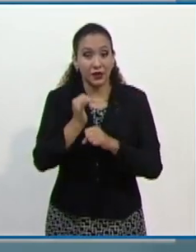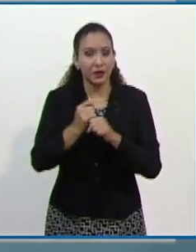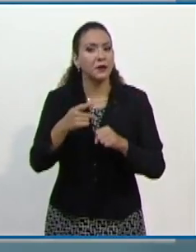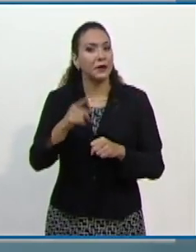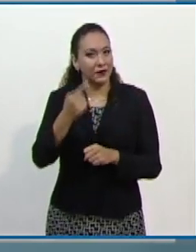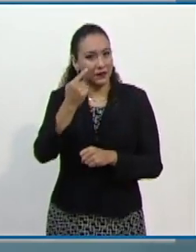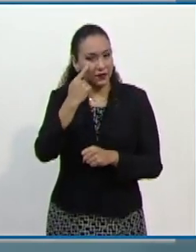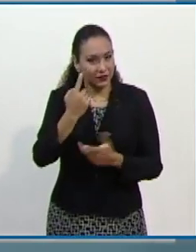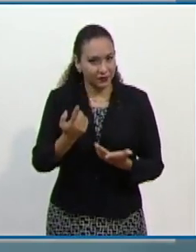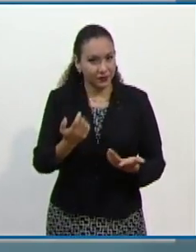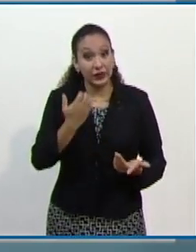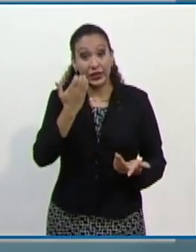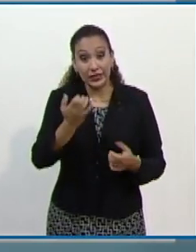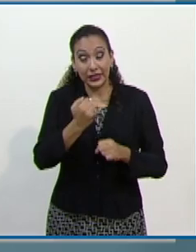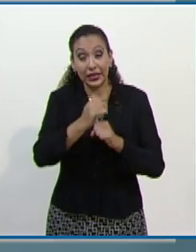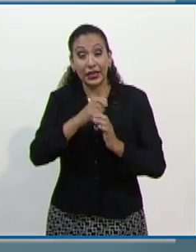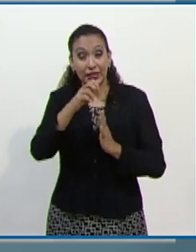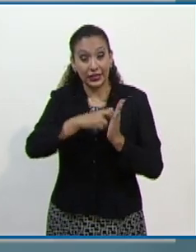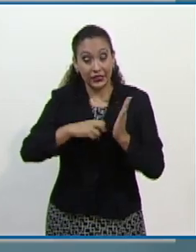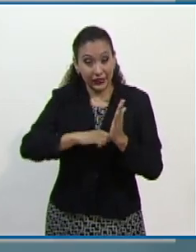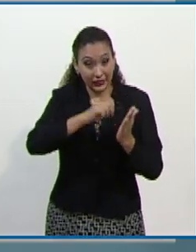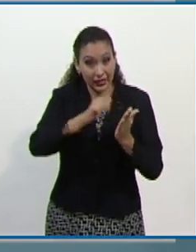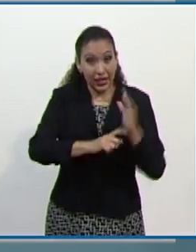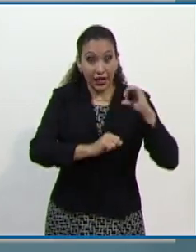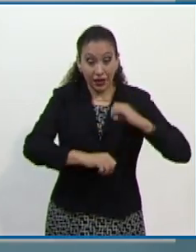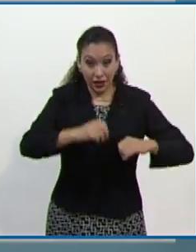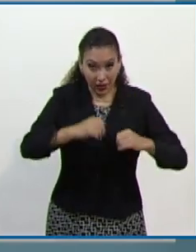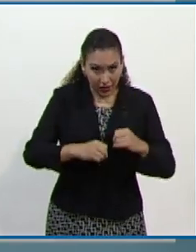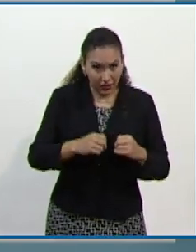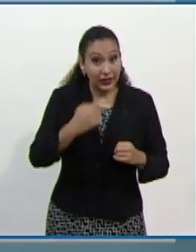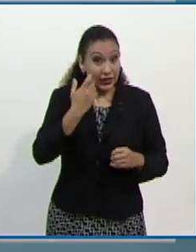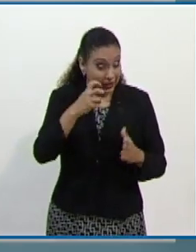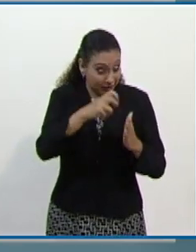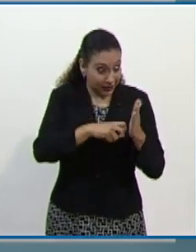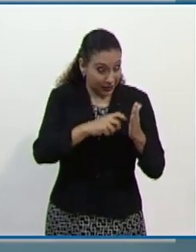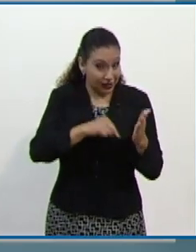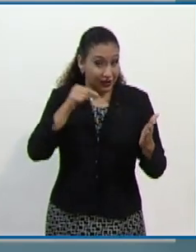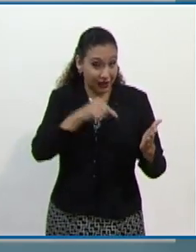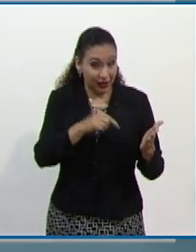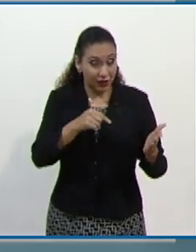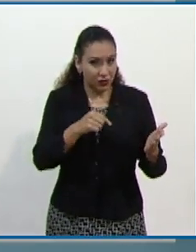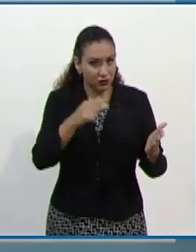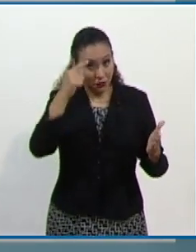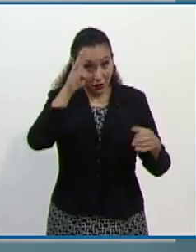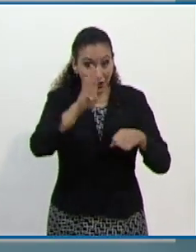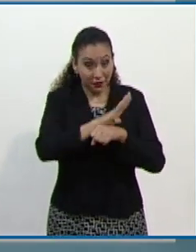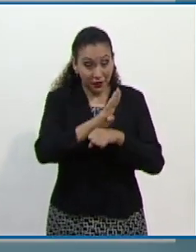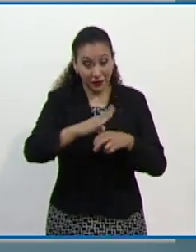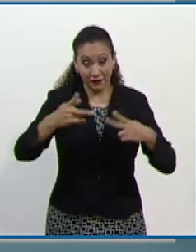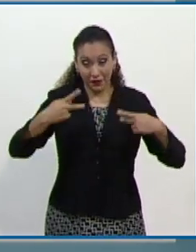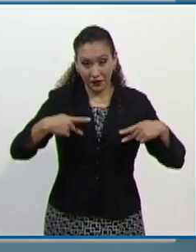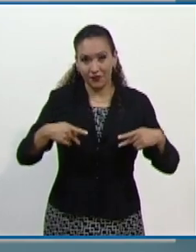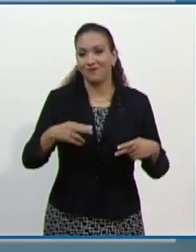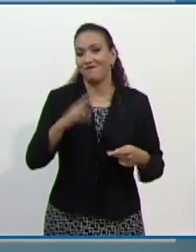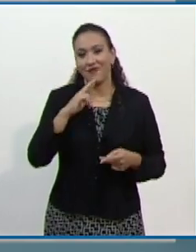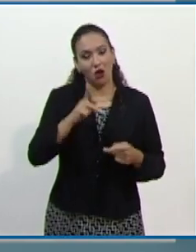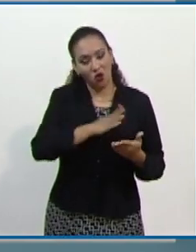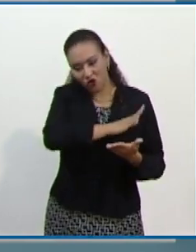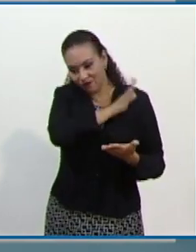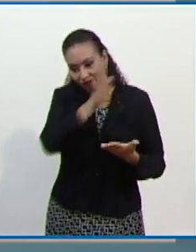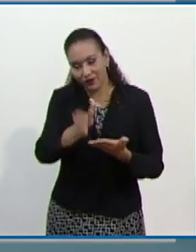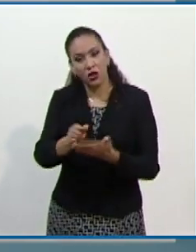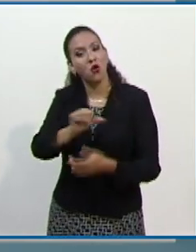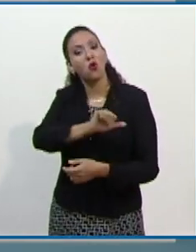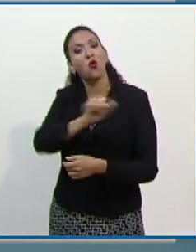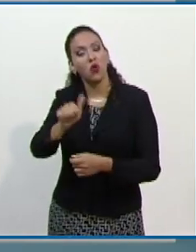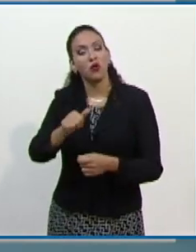se quisiera hacer una reforma al Poder Judicial con un real impacto en la vida de las personas, la reforma estaría enfocada en lo